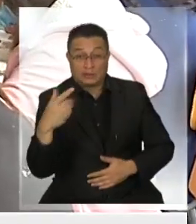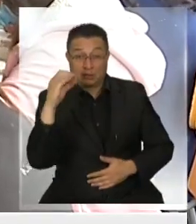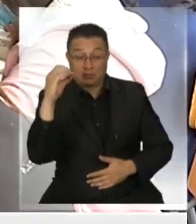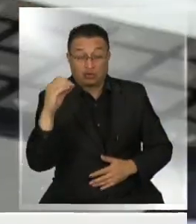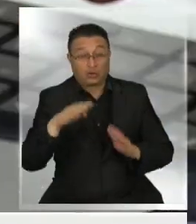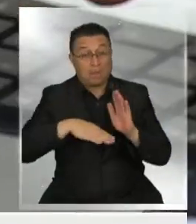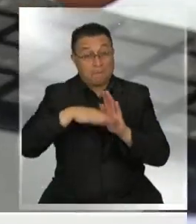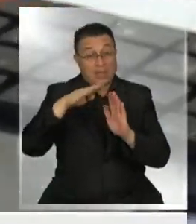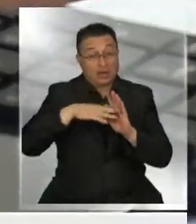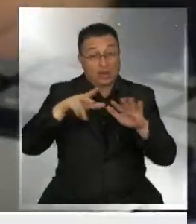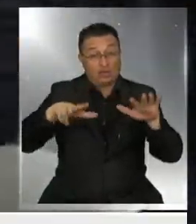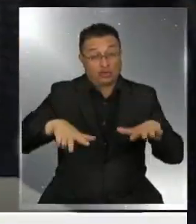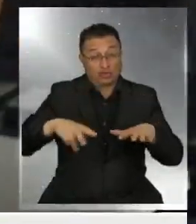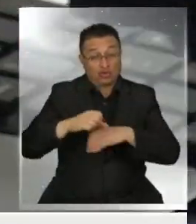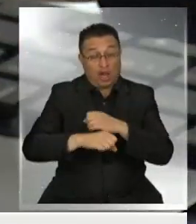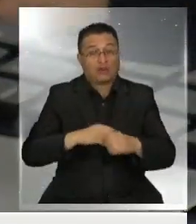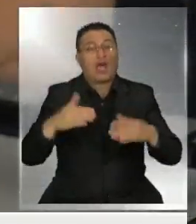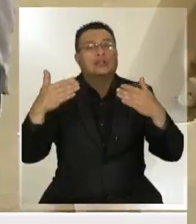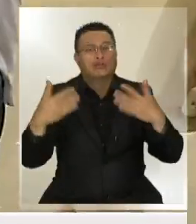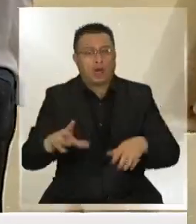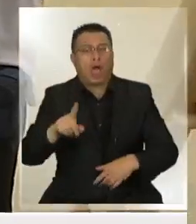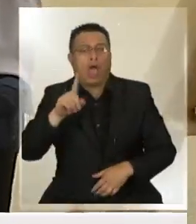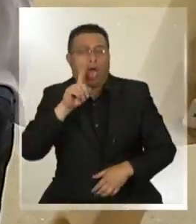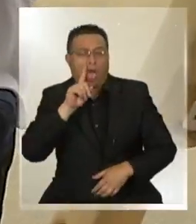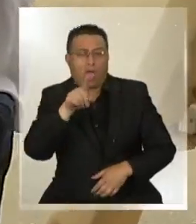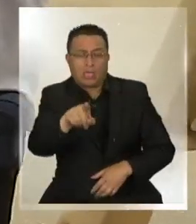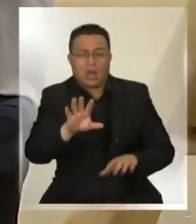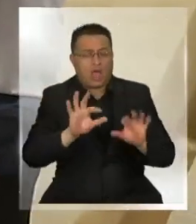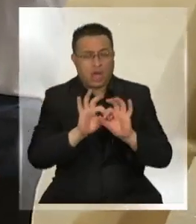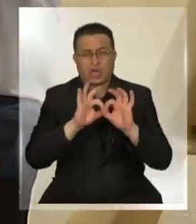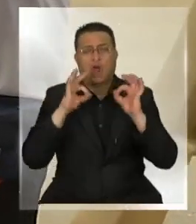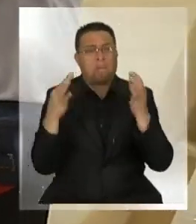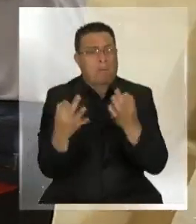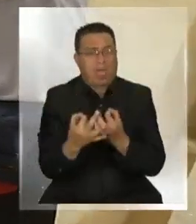mayores de 18 años ya cuenta con su esquema de vacunación completo.